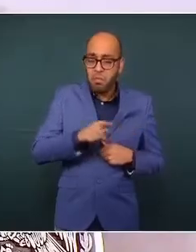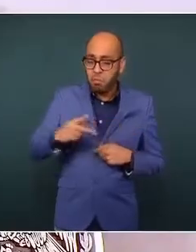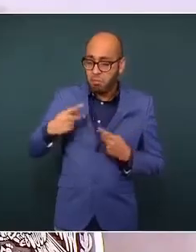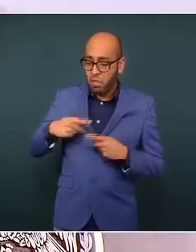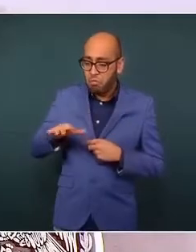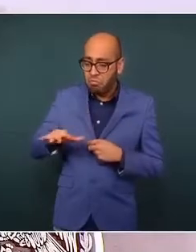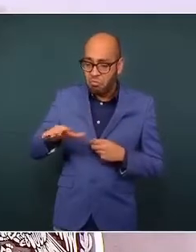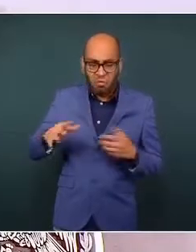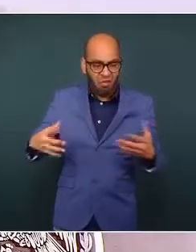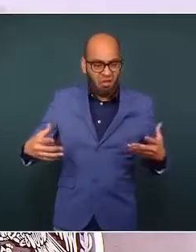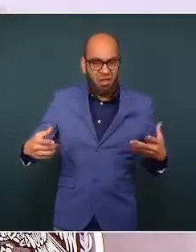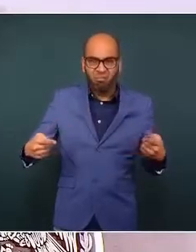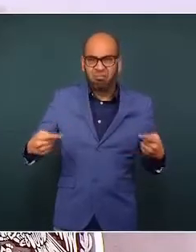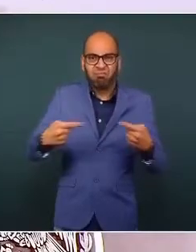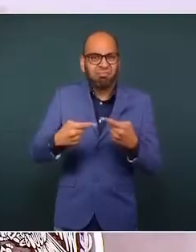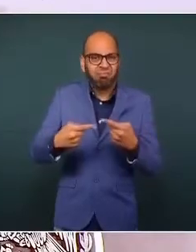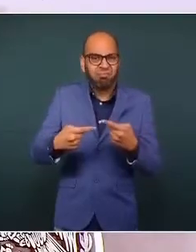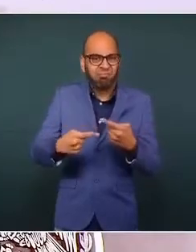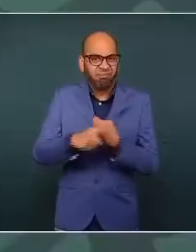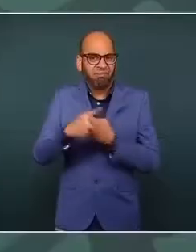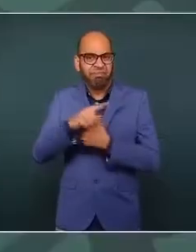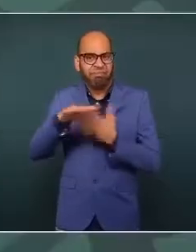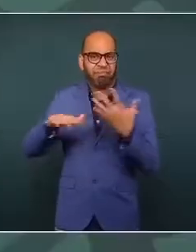De por sí no quisiera yo